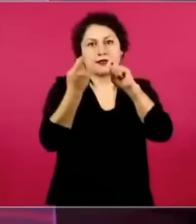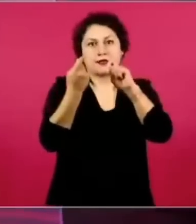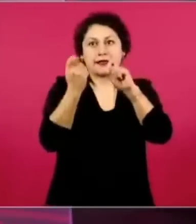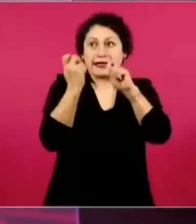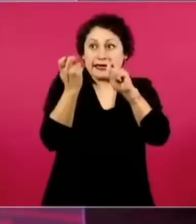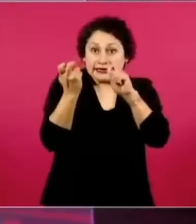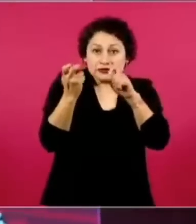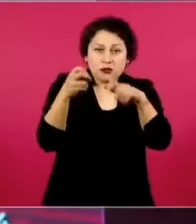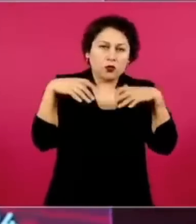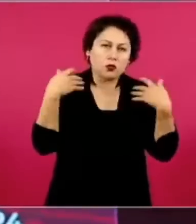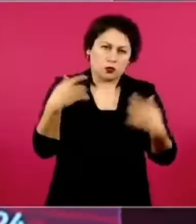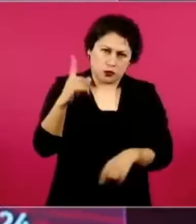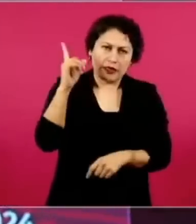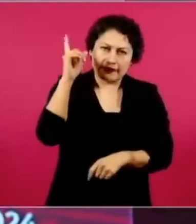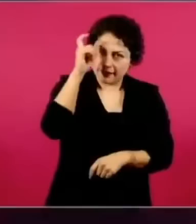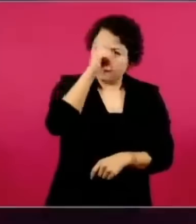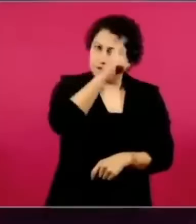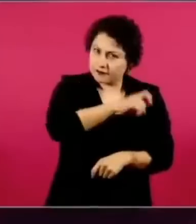lograr,